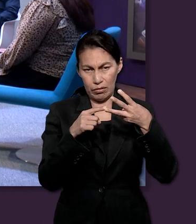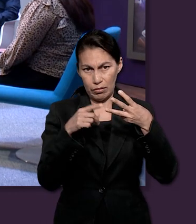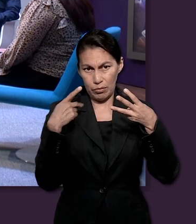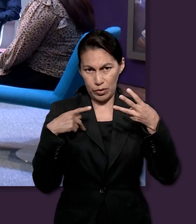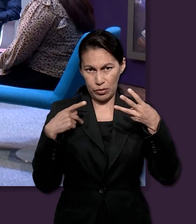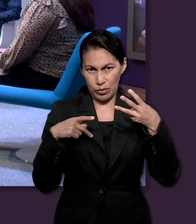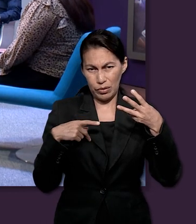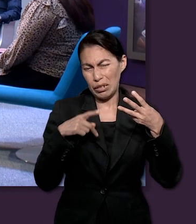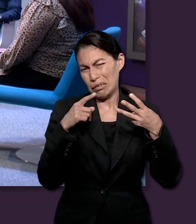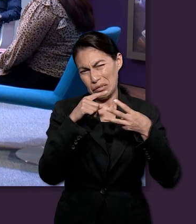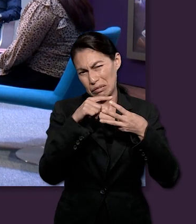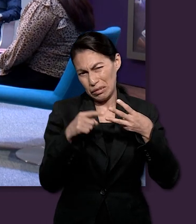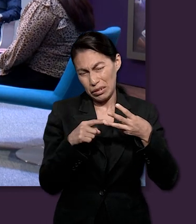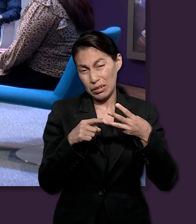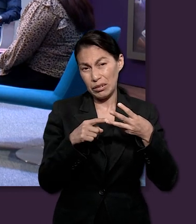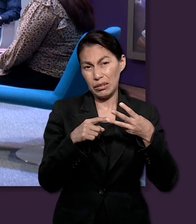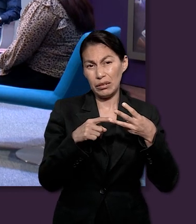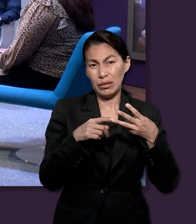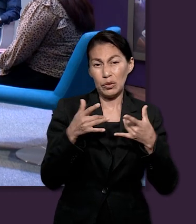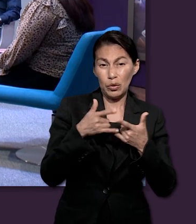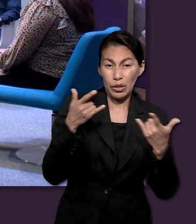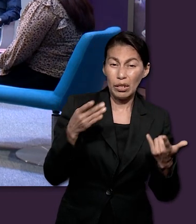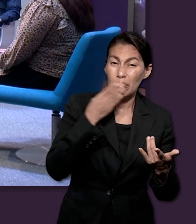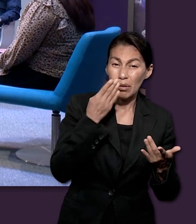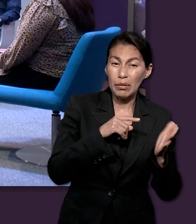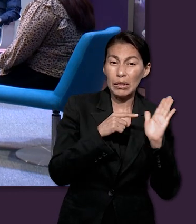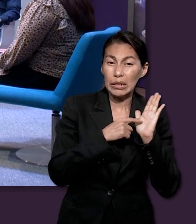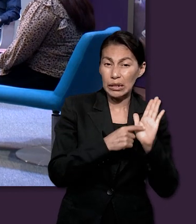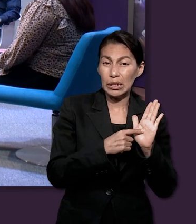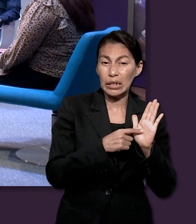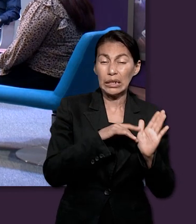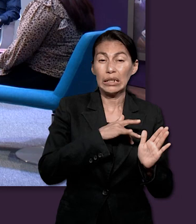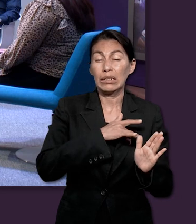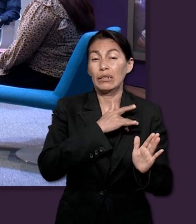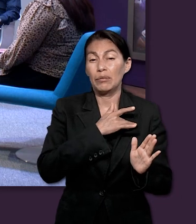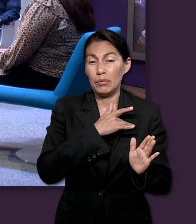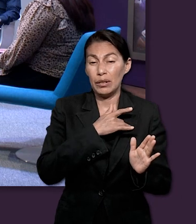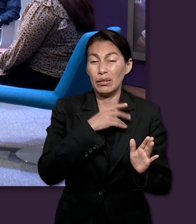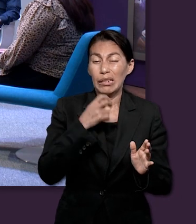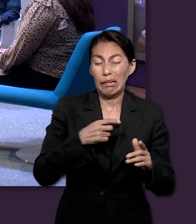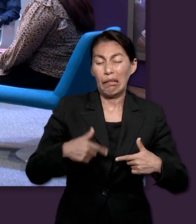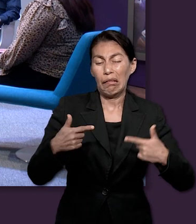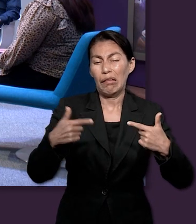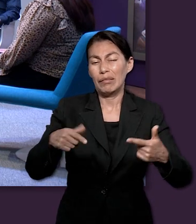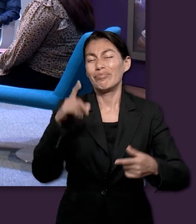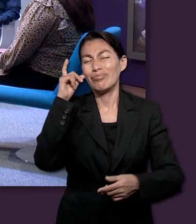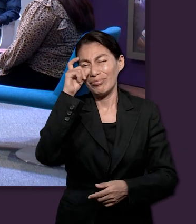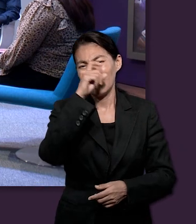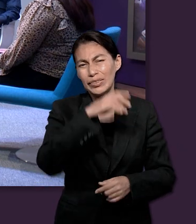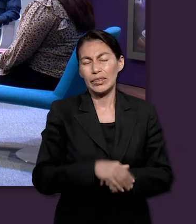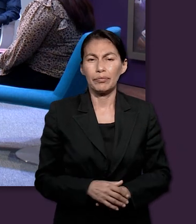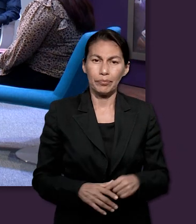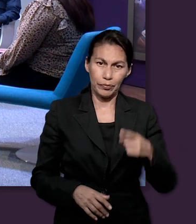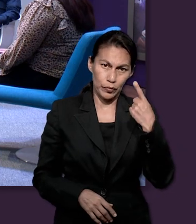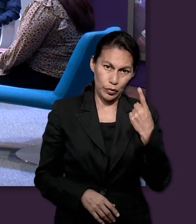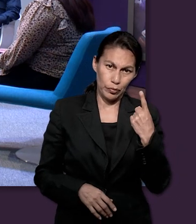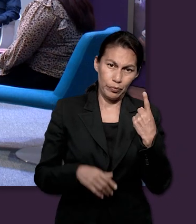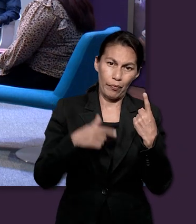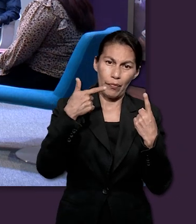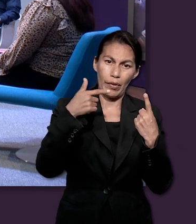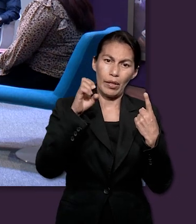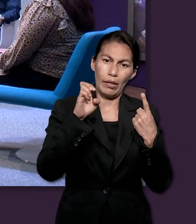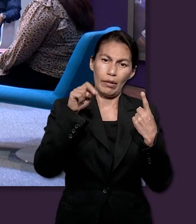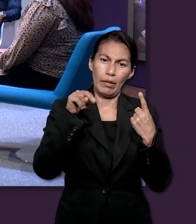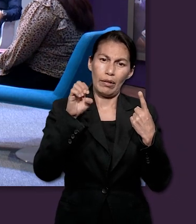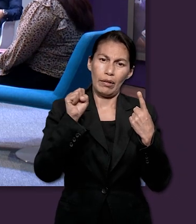específico o tres situaciones en la Biblia donde los sentimientos afectaron o tuvieron fuertes consecuencias. El primero se encuentra